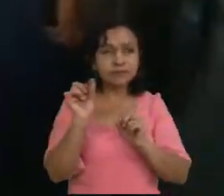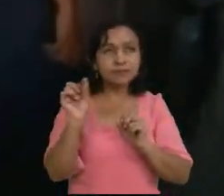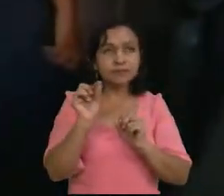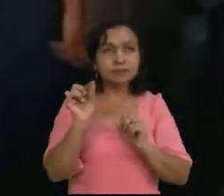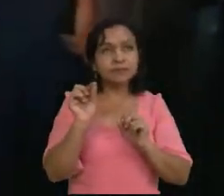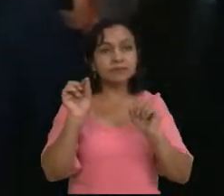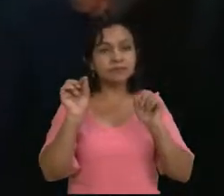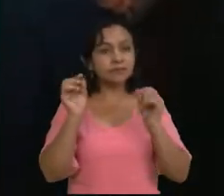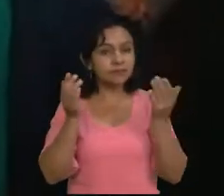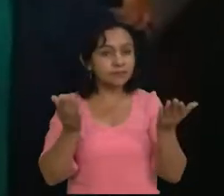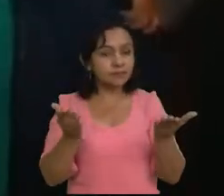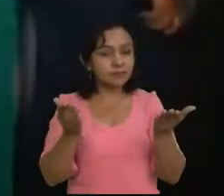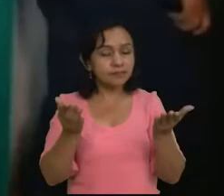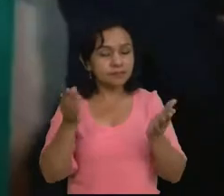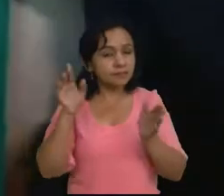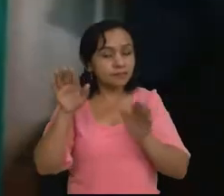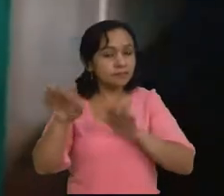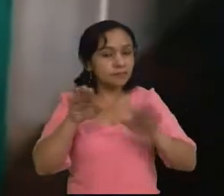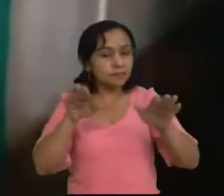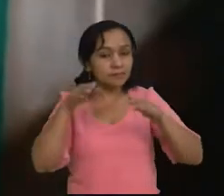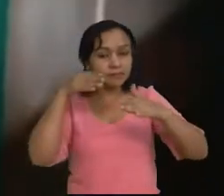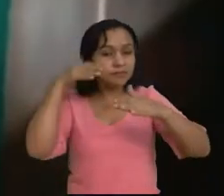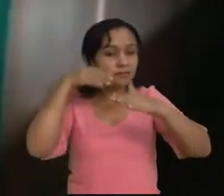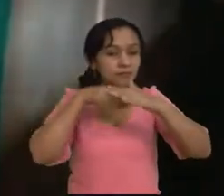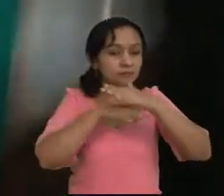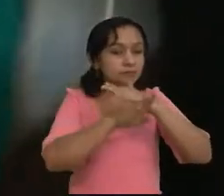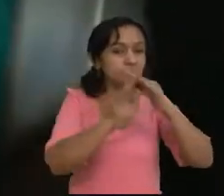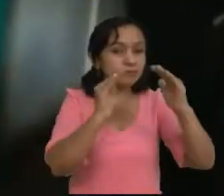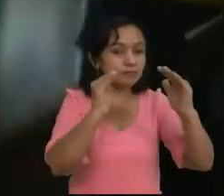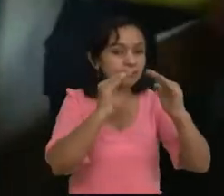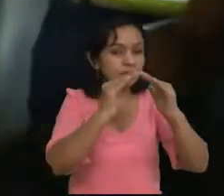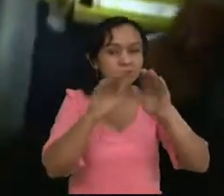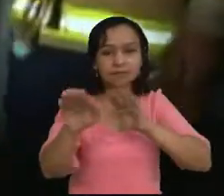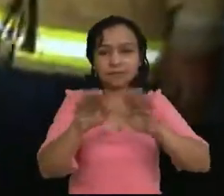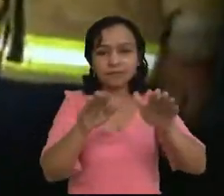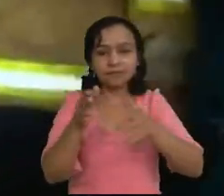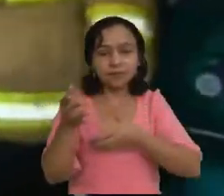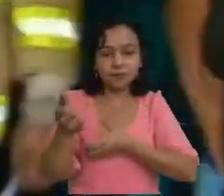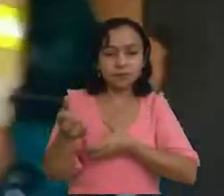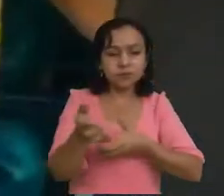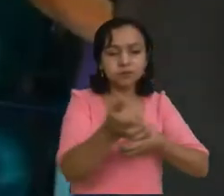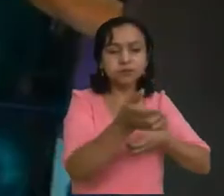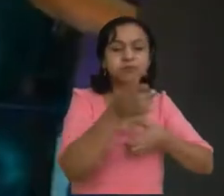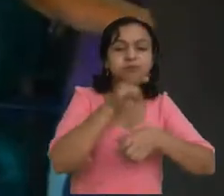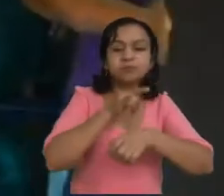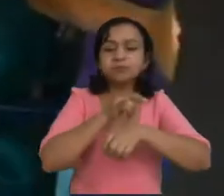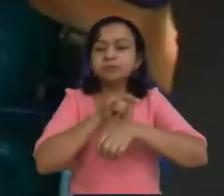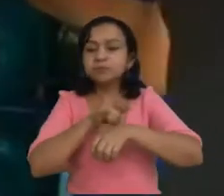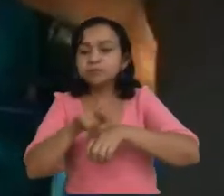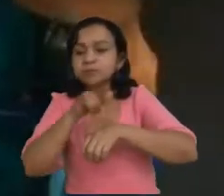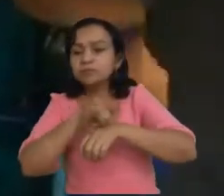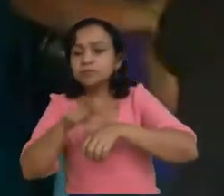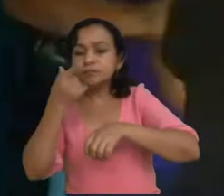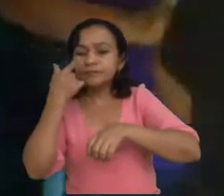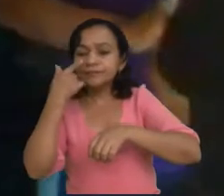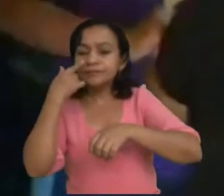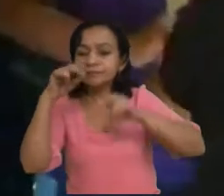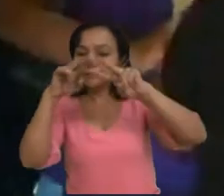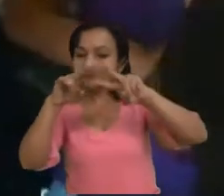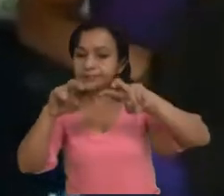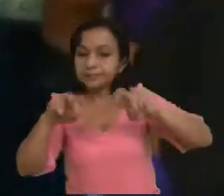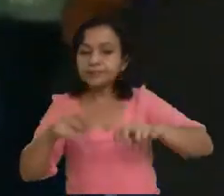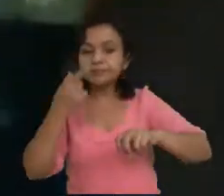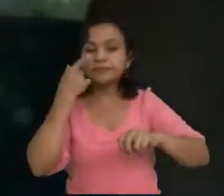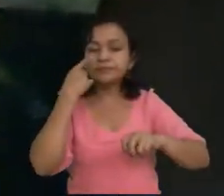pues no podemos ingresar a la vivienda porque los bomberos siguen investigando, están en las labores pues